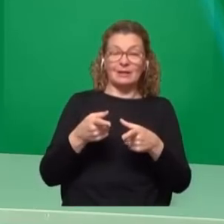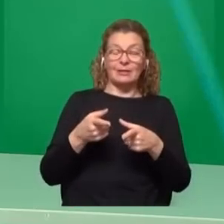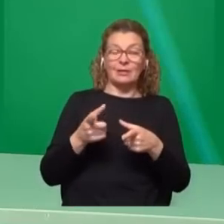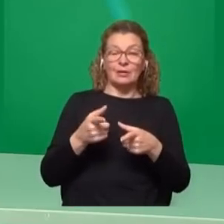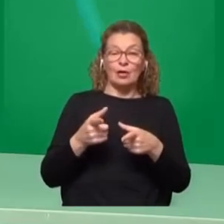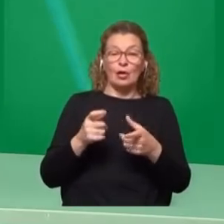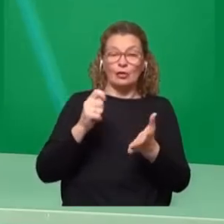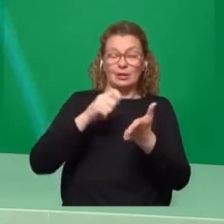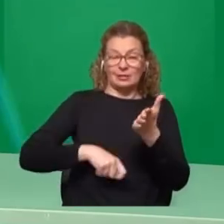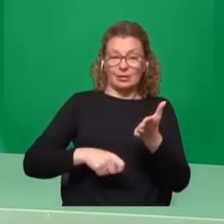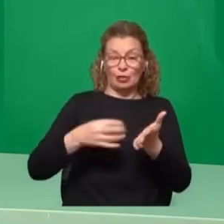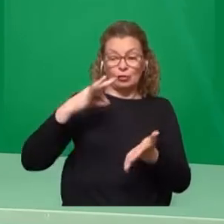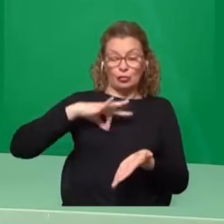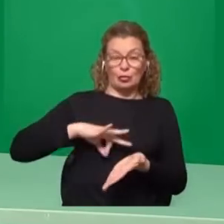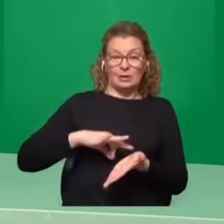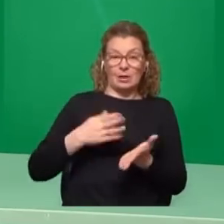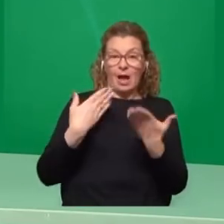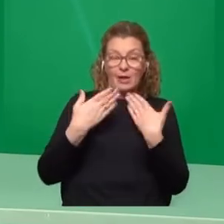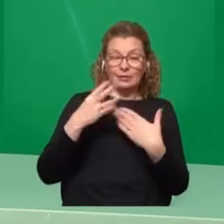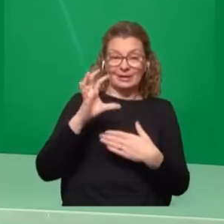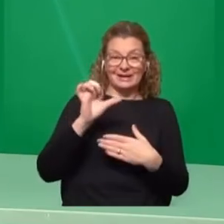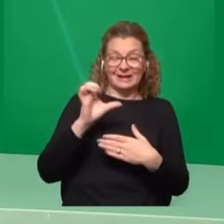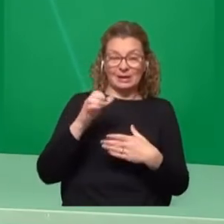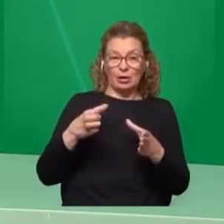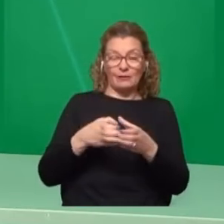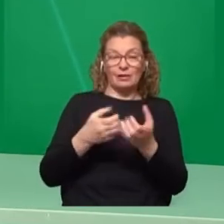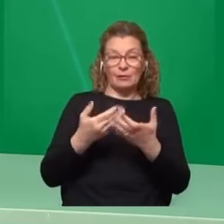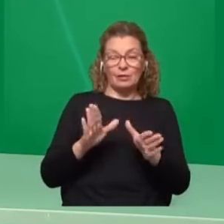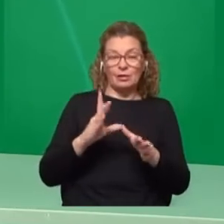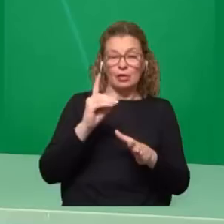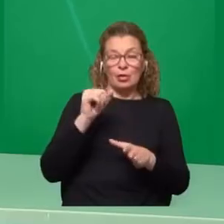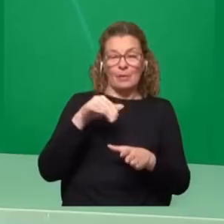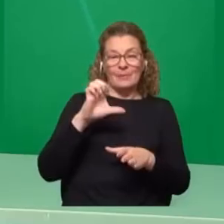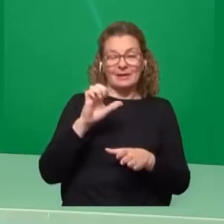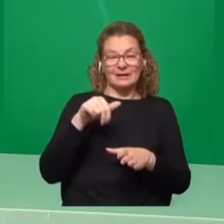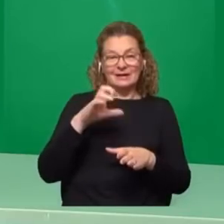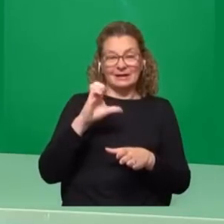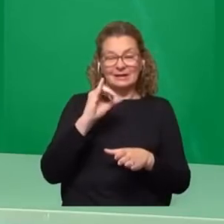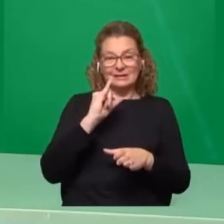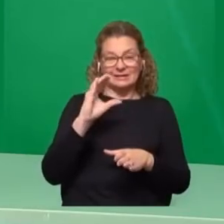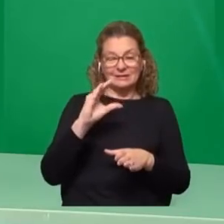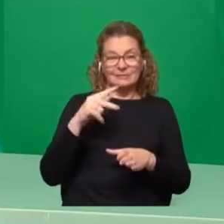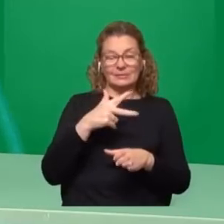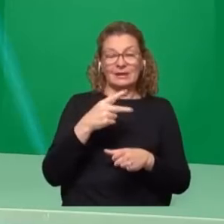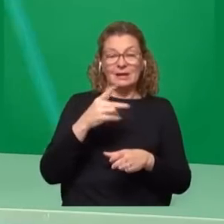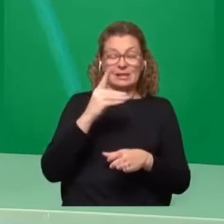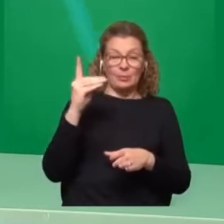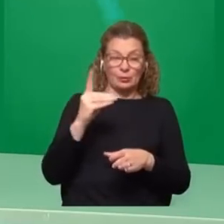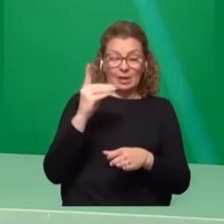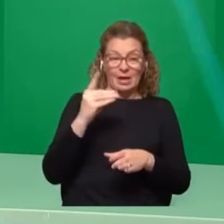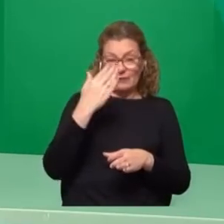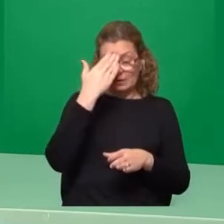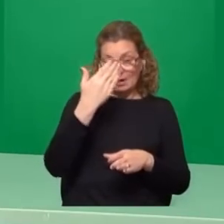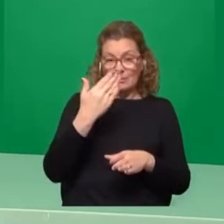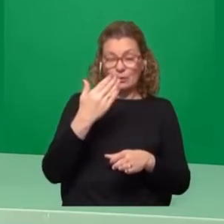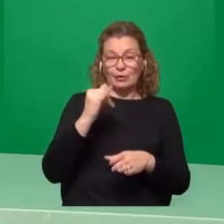contrataciones sueldos hablan el senador de Cabildo abierto Guillermo domenech la diputada del frente amplio vetiana Díaz y